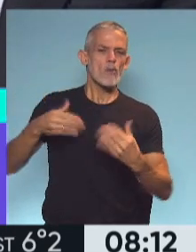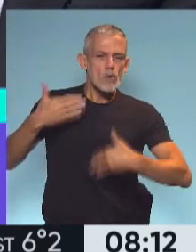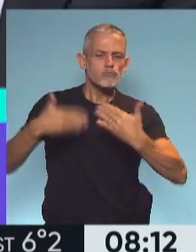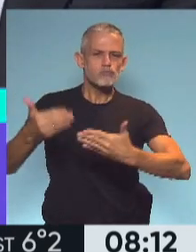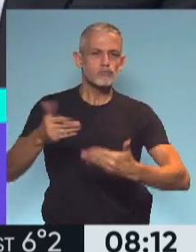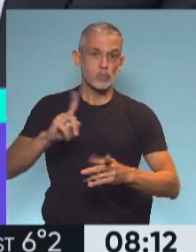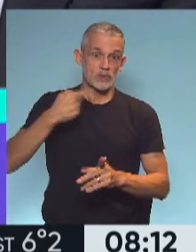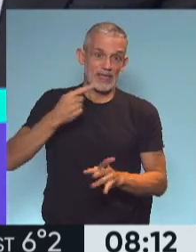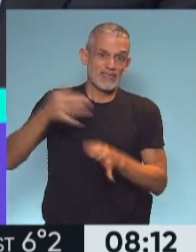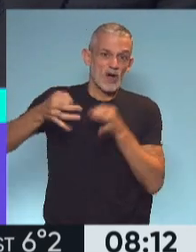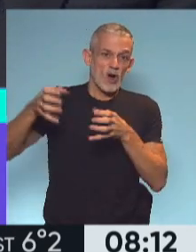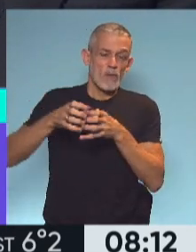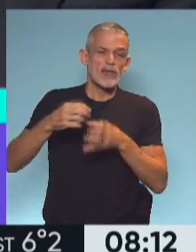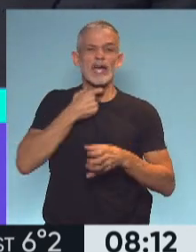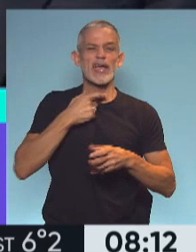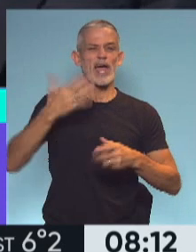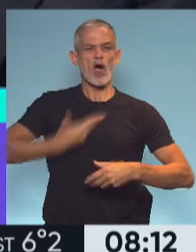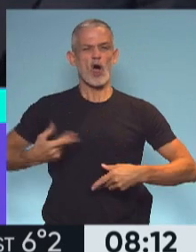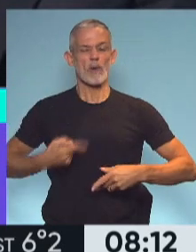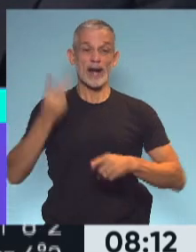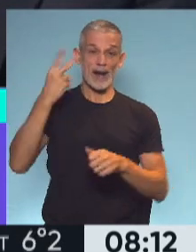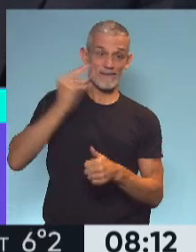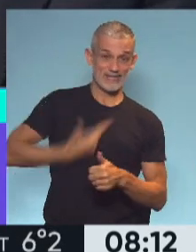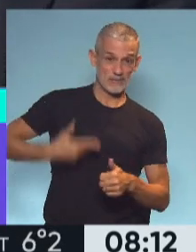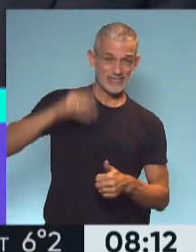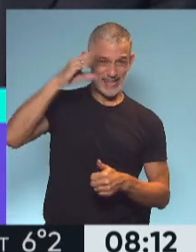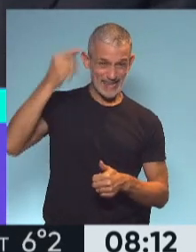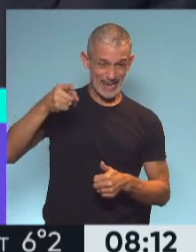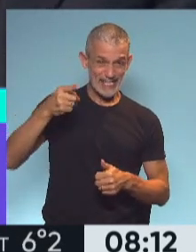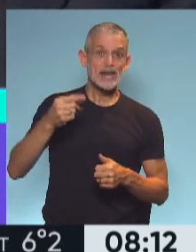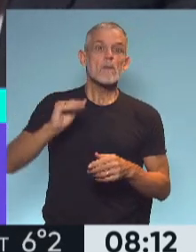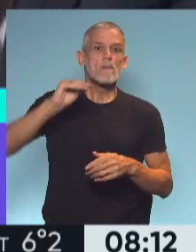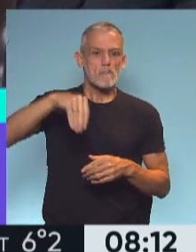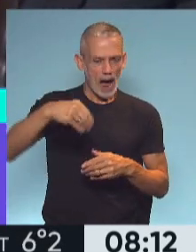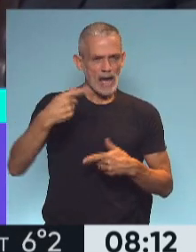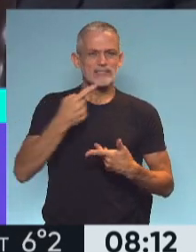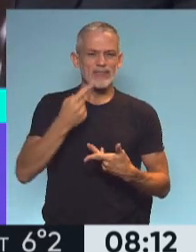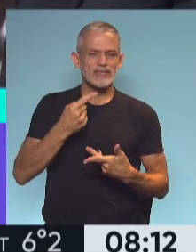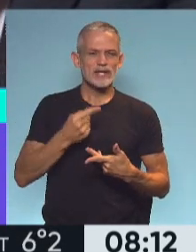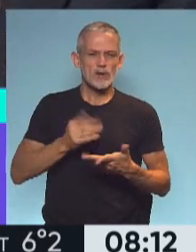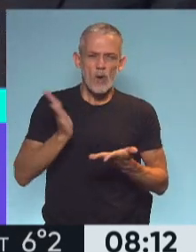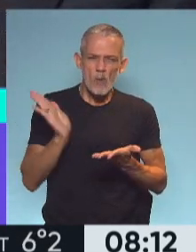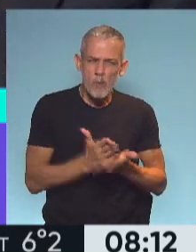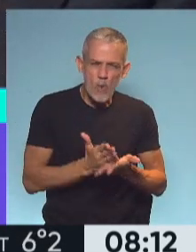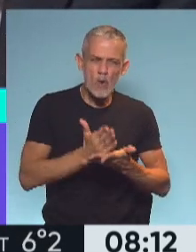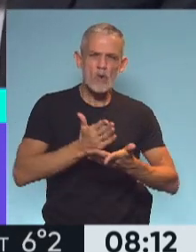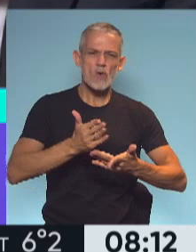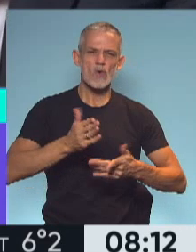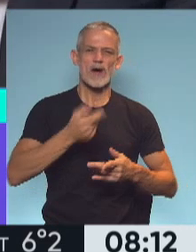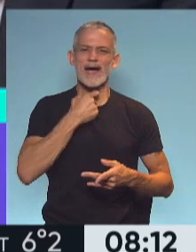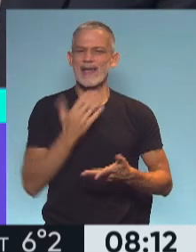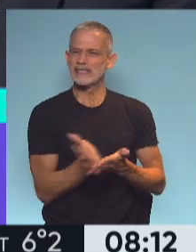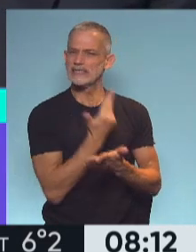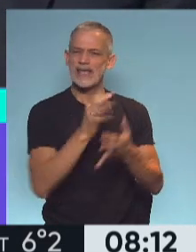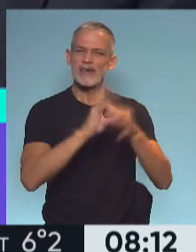una Corte que quiere cogobernar. Cristina Fernández de Kirchner fue un paso más allá y habló de un golpe contra las instituciones democráticas y